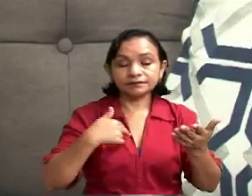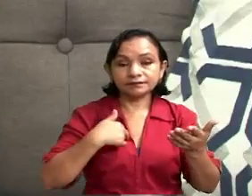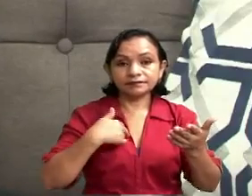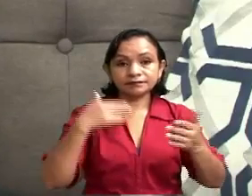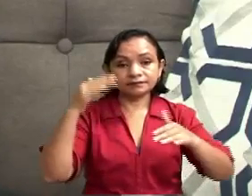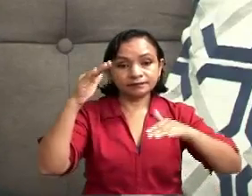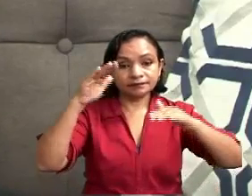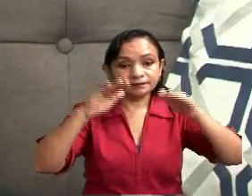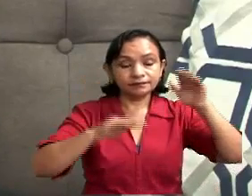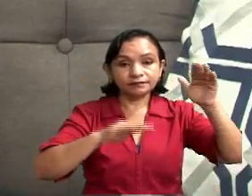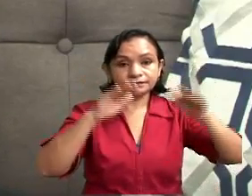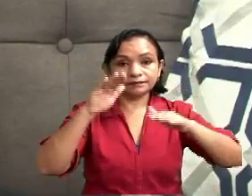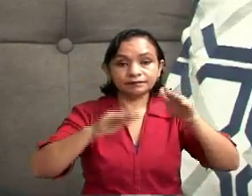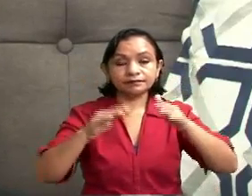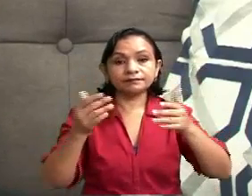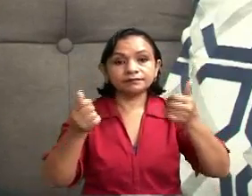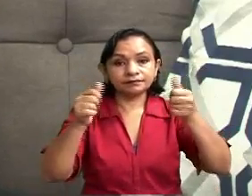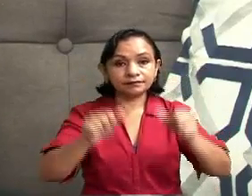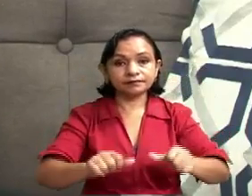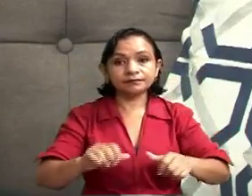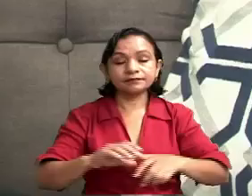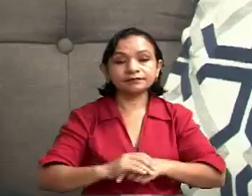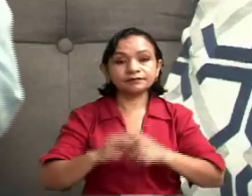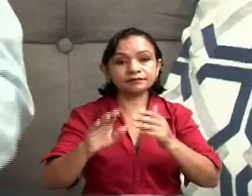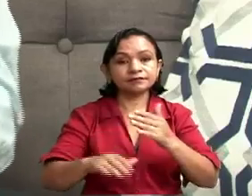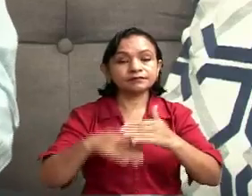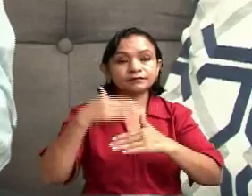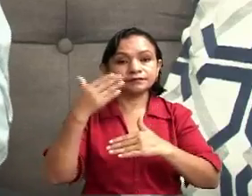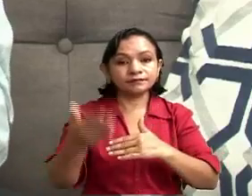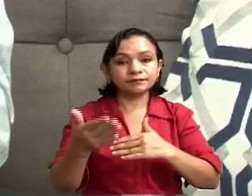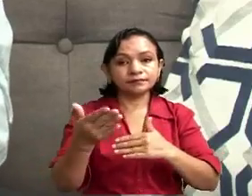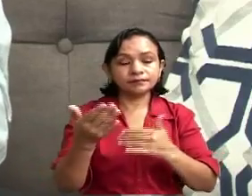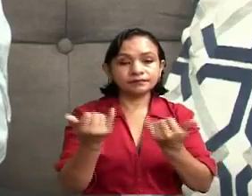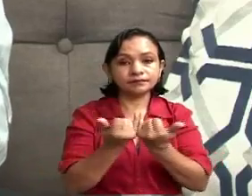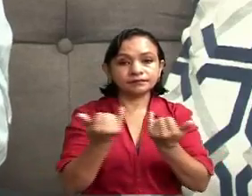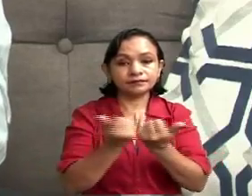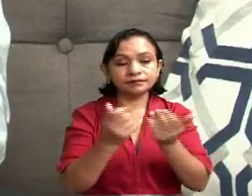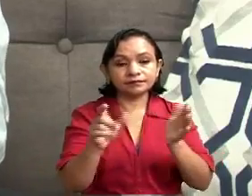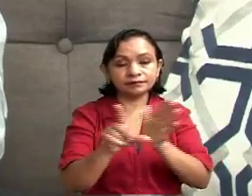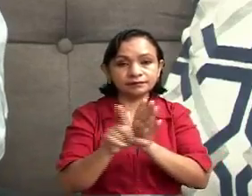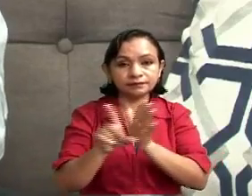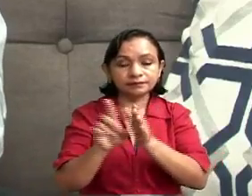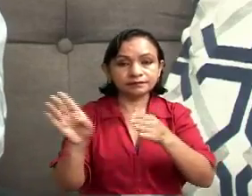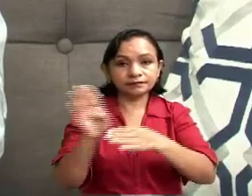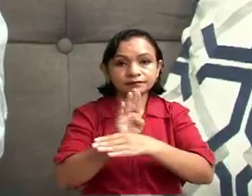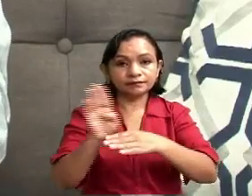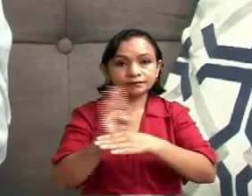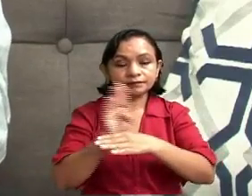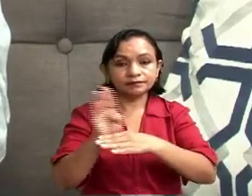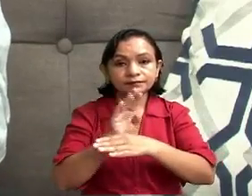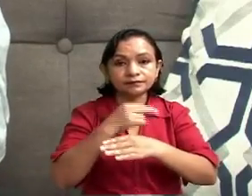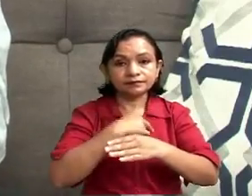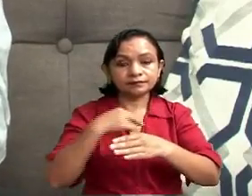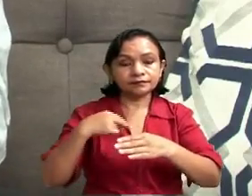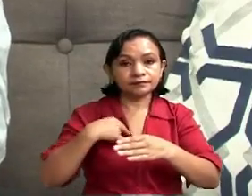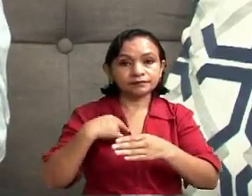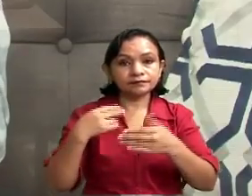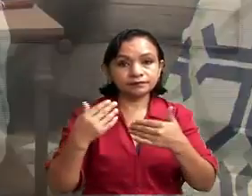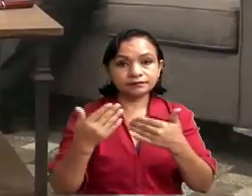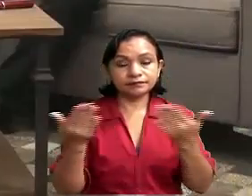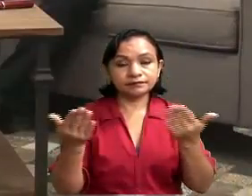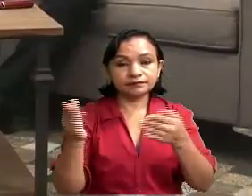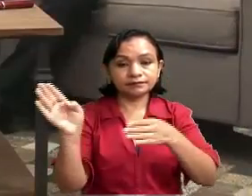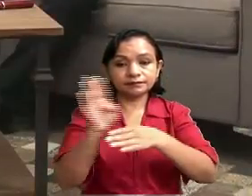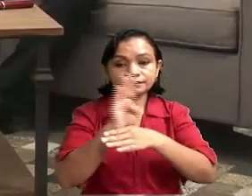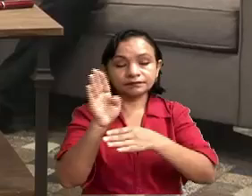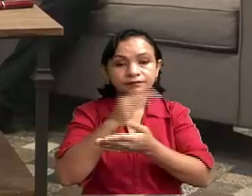balance determinado. Luego, el encaje legal de los bancos también se flexibilizó por parte del